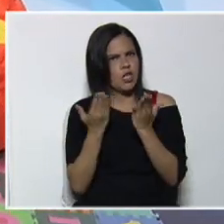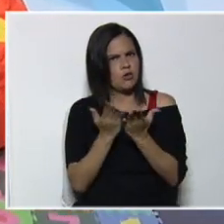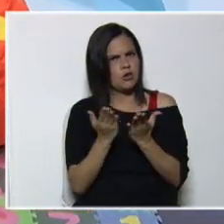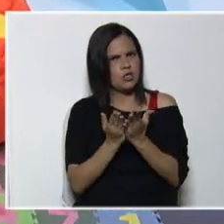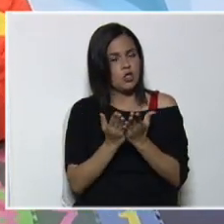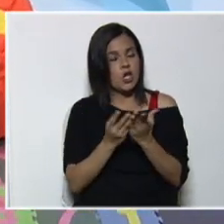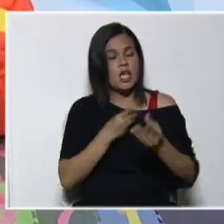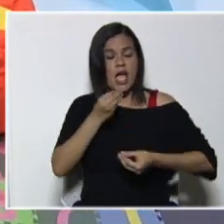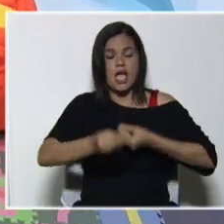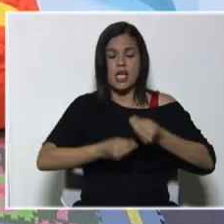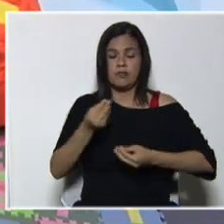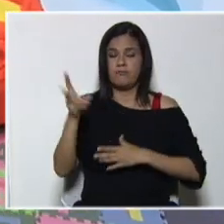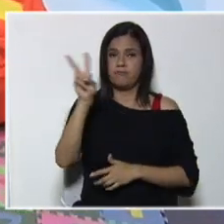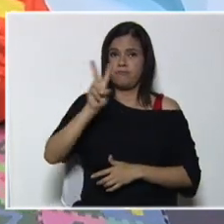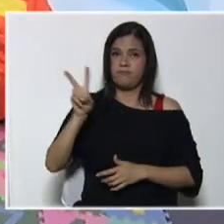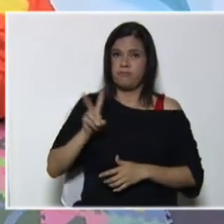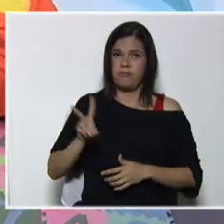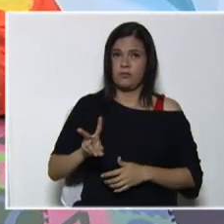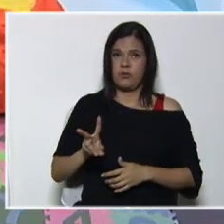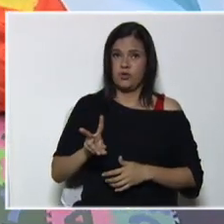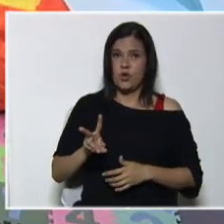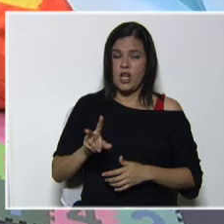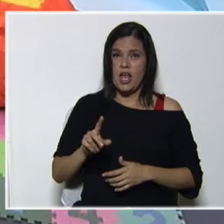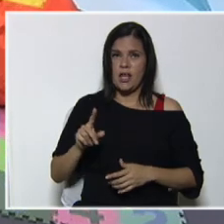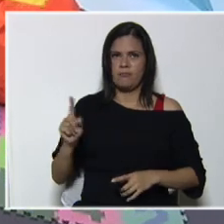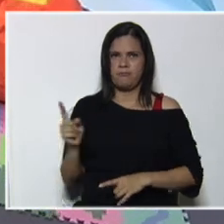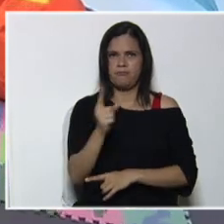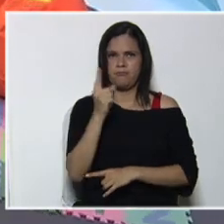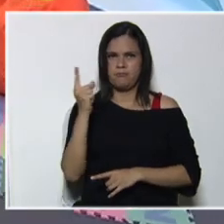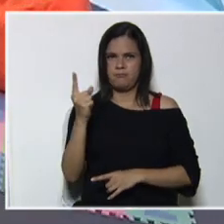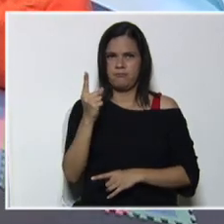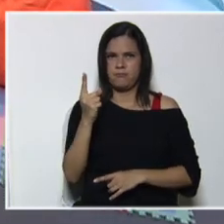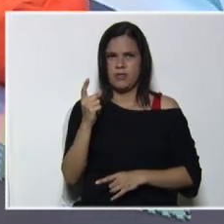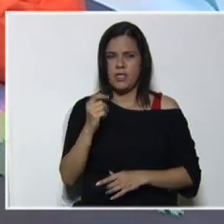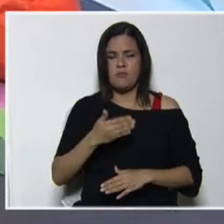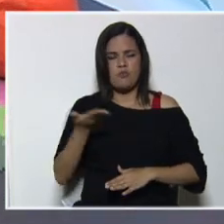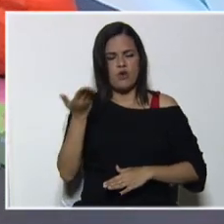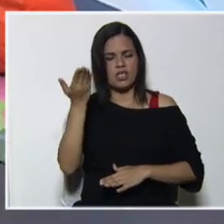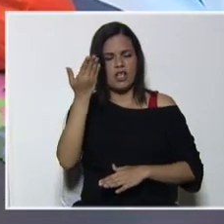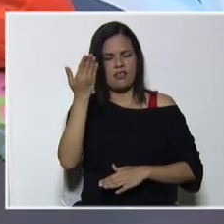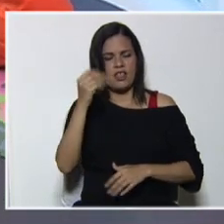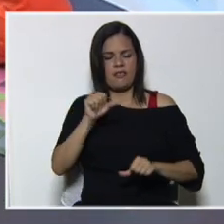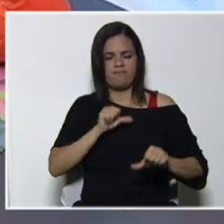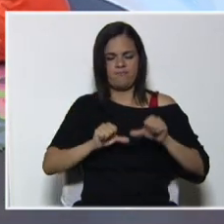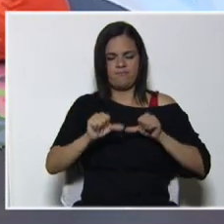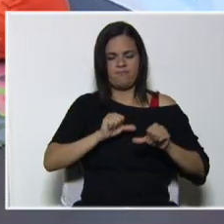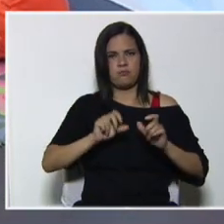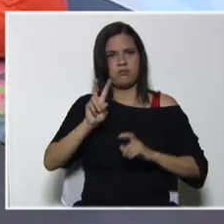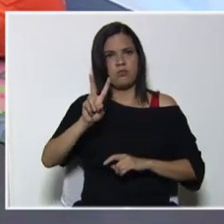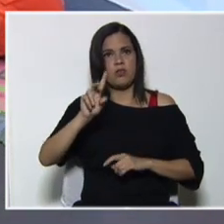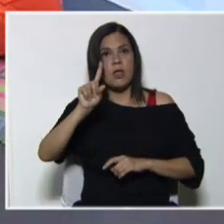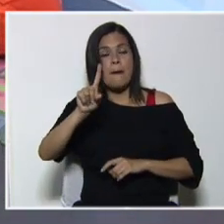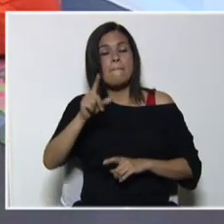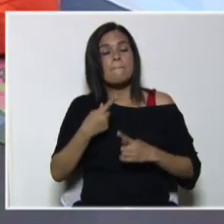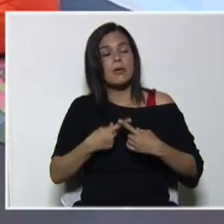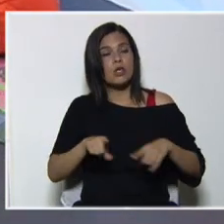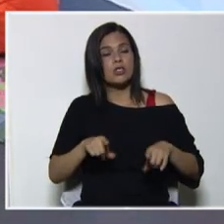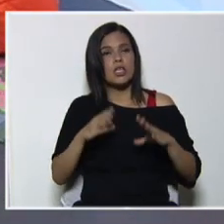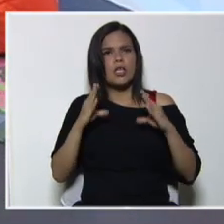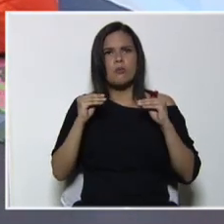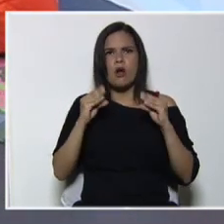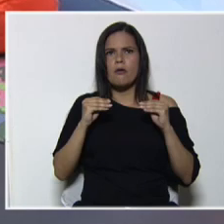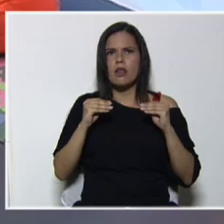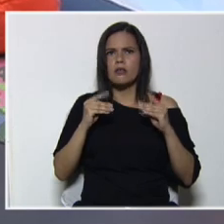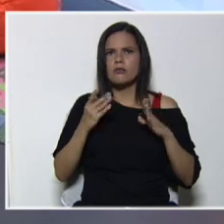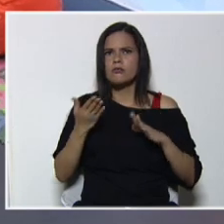a Venezuela en vanguardia educativa del siglo XXI. Pero si estamos hablando de vanguardia, ¿qué les